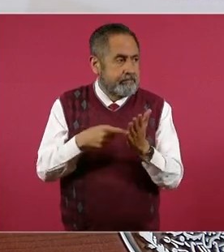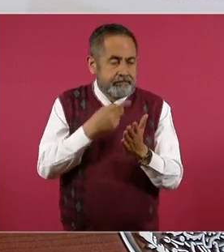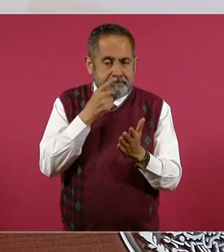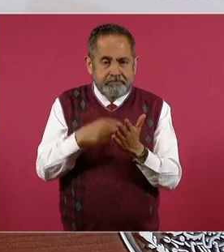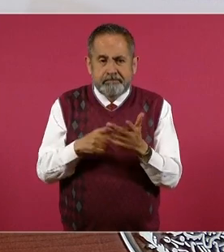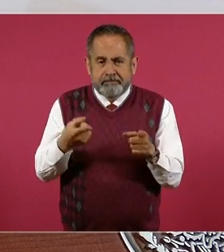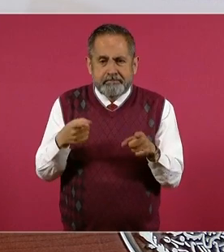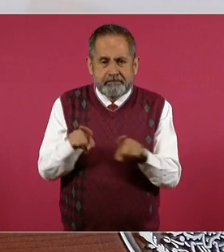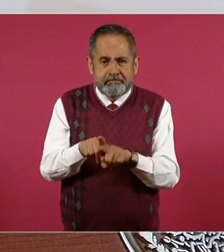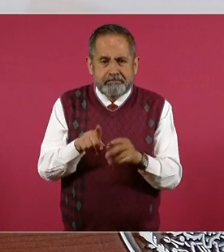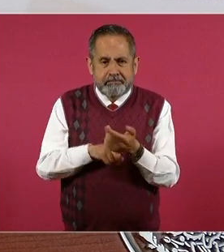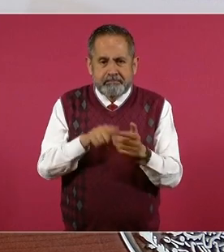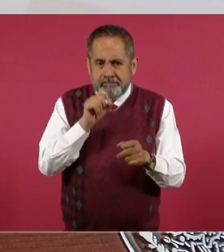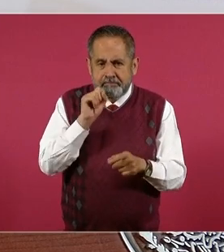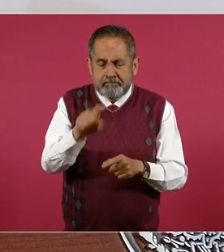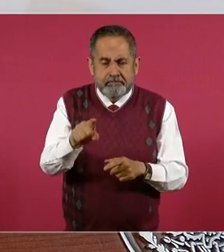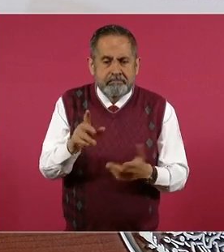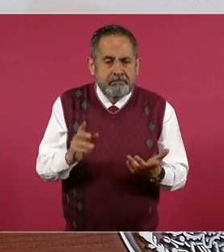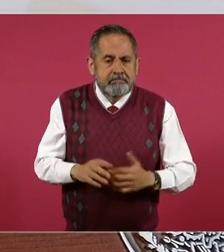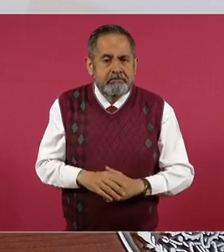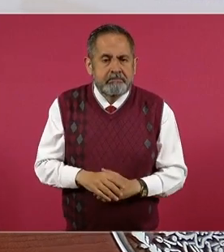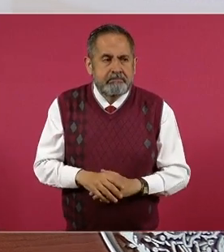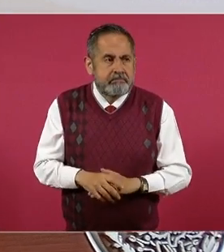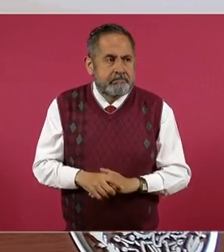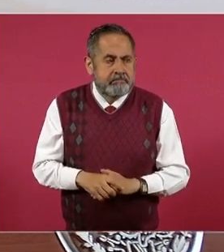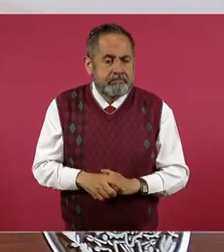de lo mismo, de